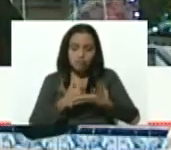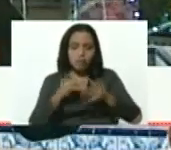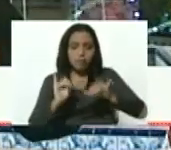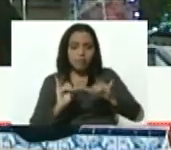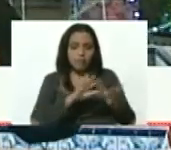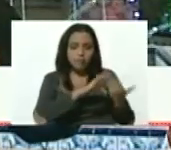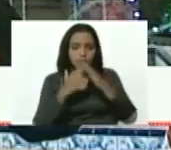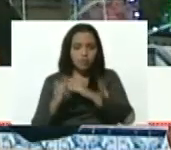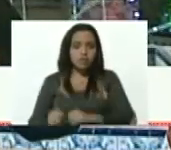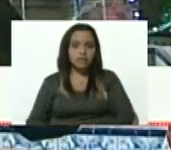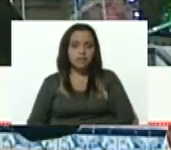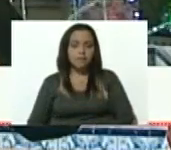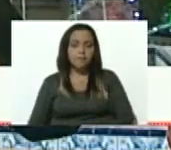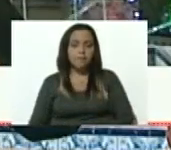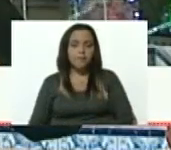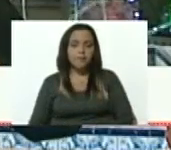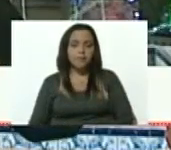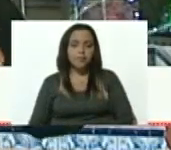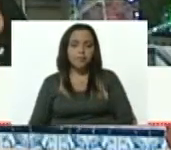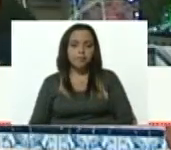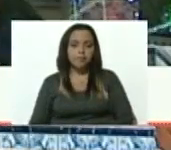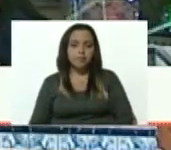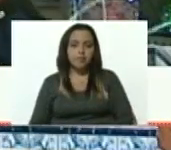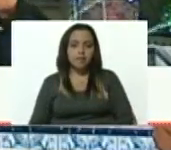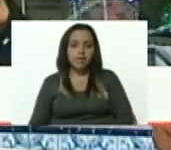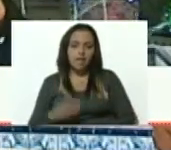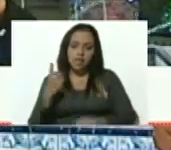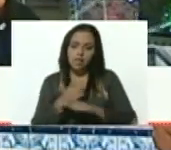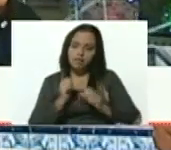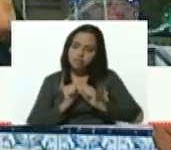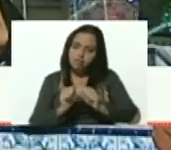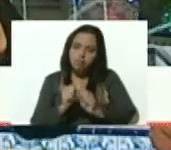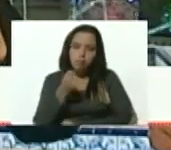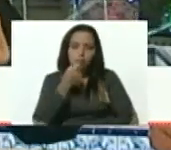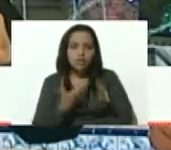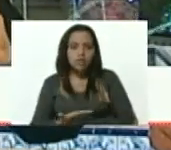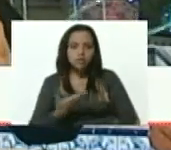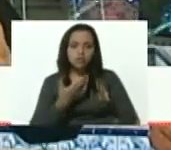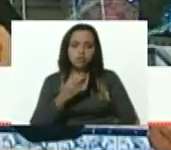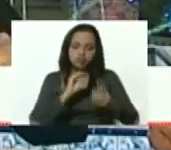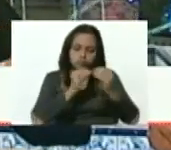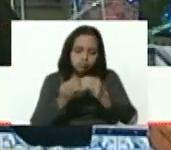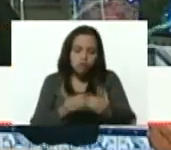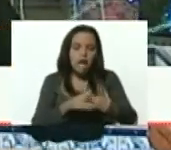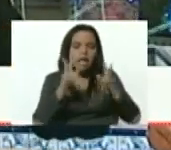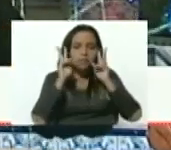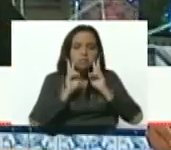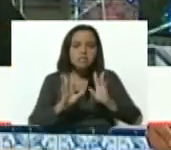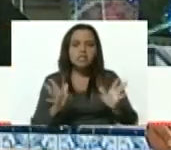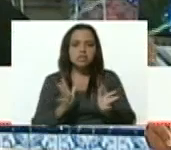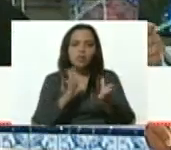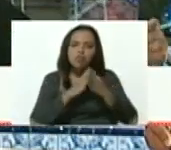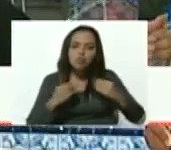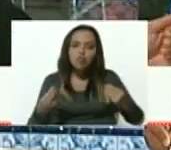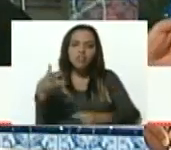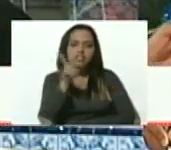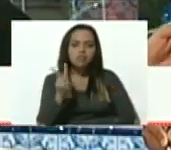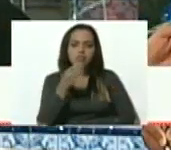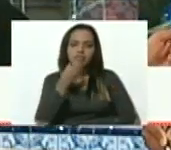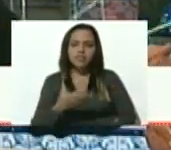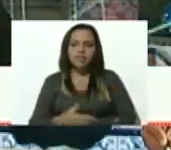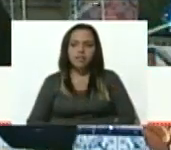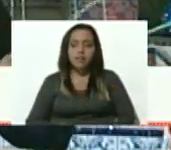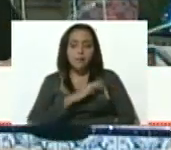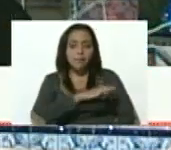su urbanismo. Y mantenerlo bien bonito, arregladito, limpiecito, todo, la Venezuela bella, la